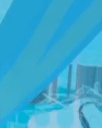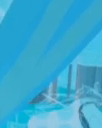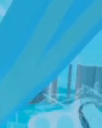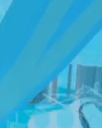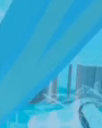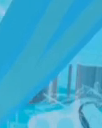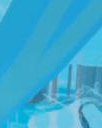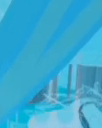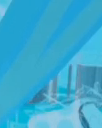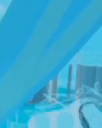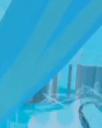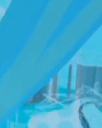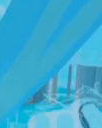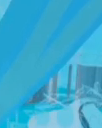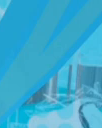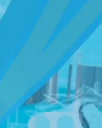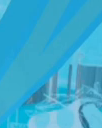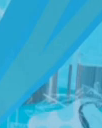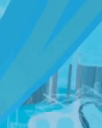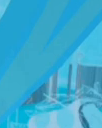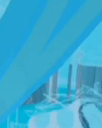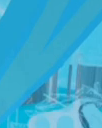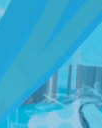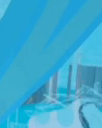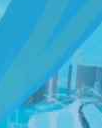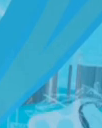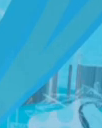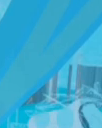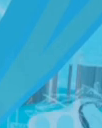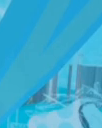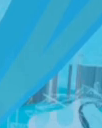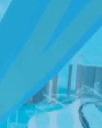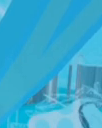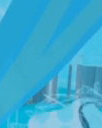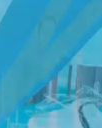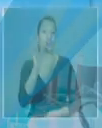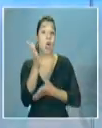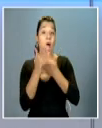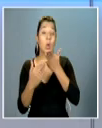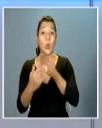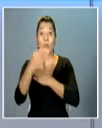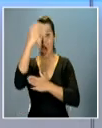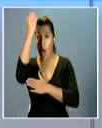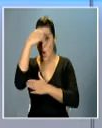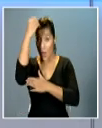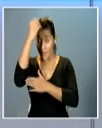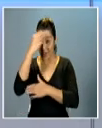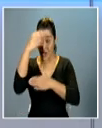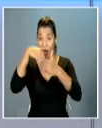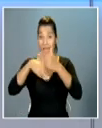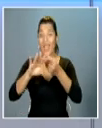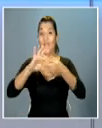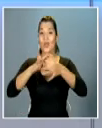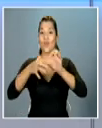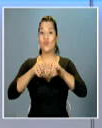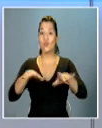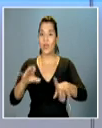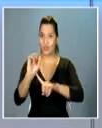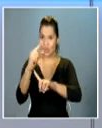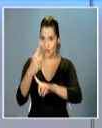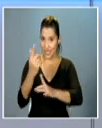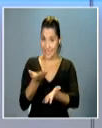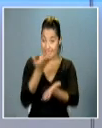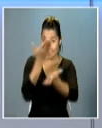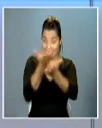La mafia no tiene límites, pero hay que enfrentarla. Estos son algunos de los comentarios de redes sociales que nos hicieron llegar